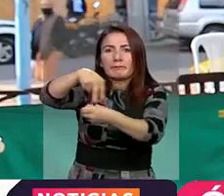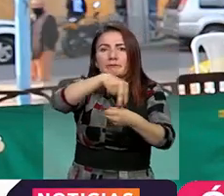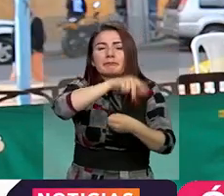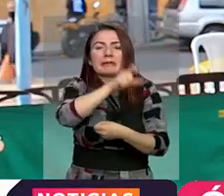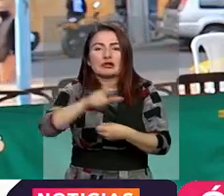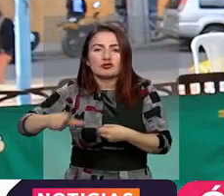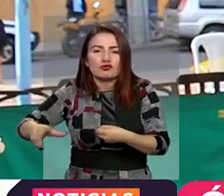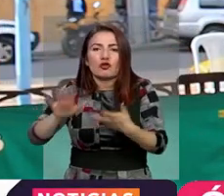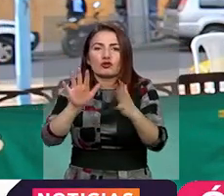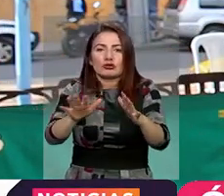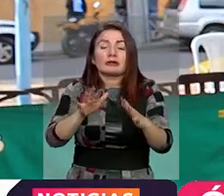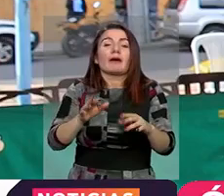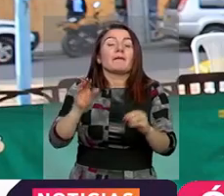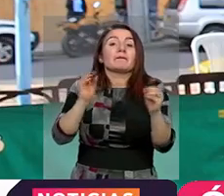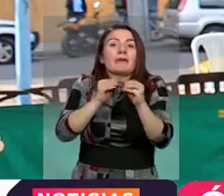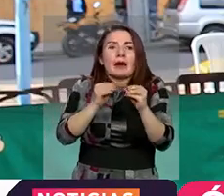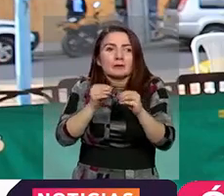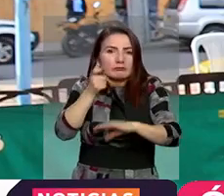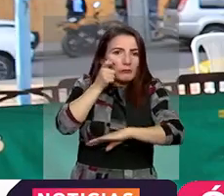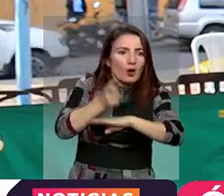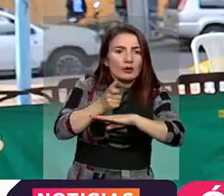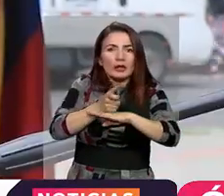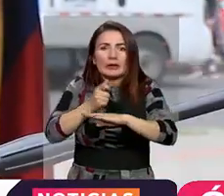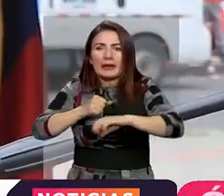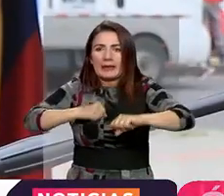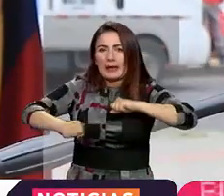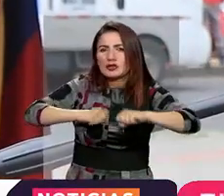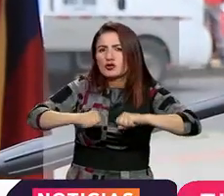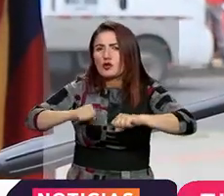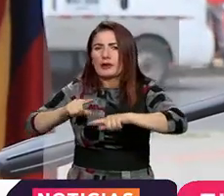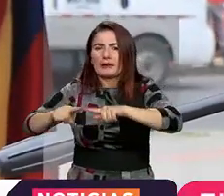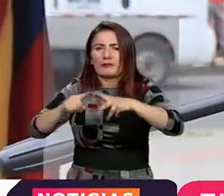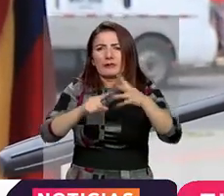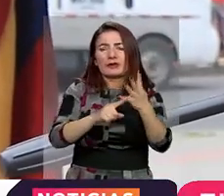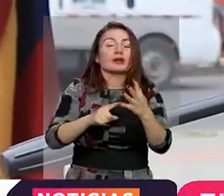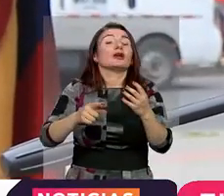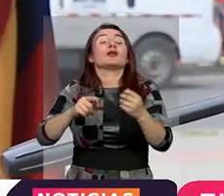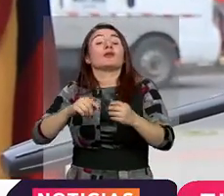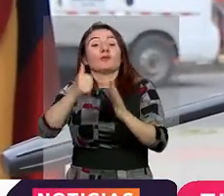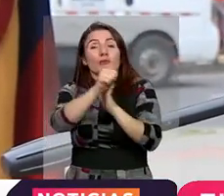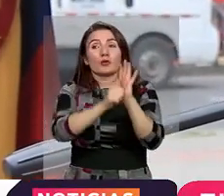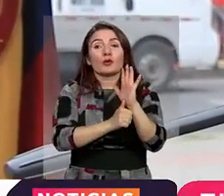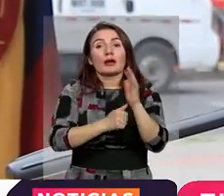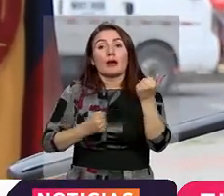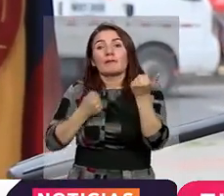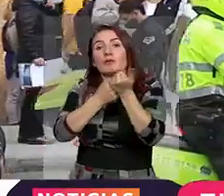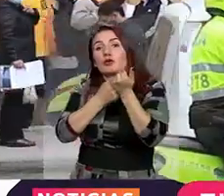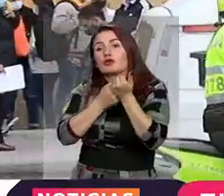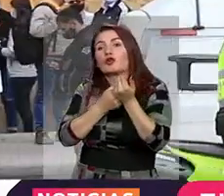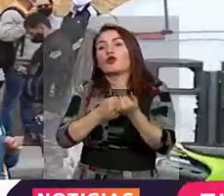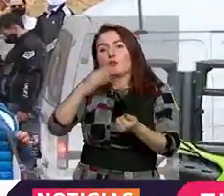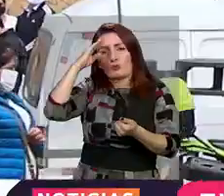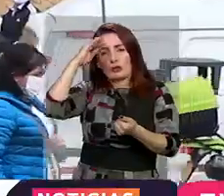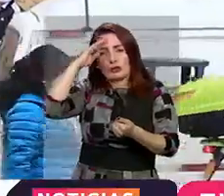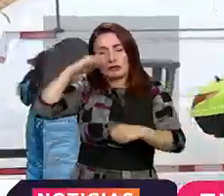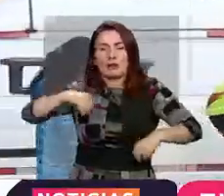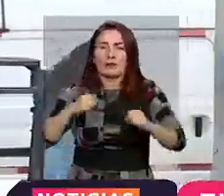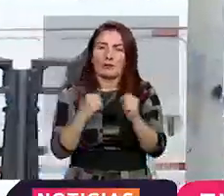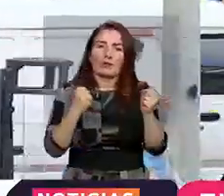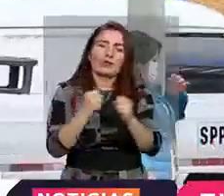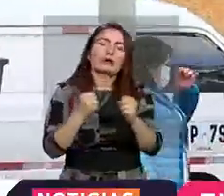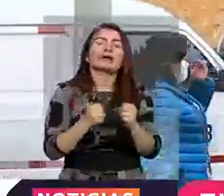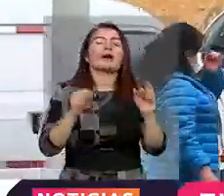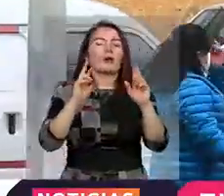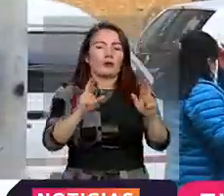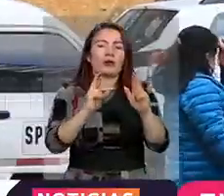la expectativa, por supuesto, de poder monitorear, tener gestores. Asimismo, este programa cuenta con el apoyo de la Policía Metropolitana de Bogotá, que